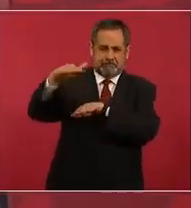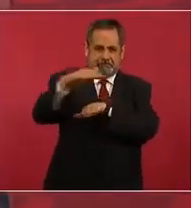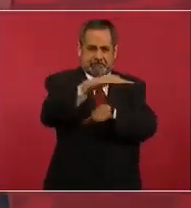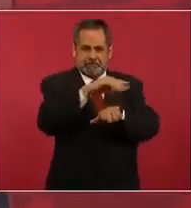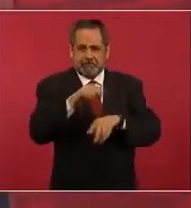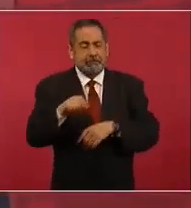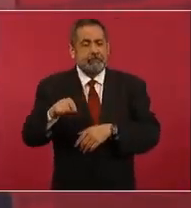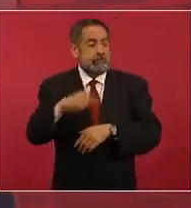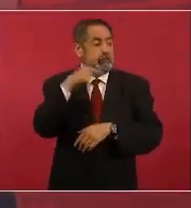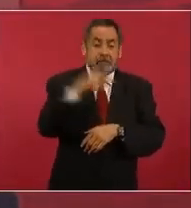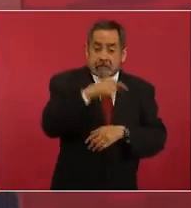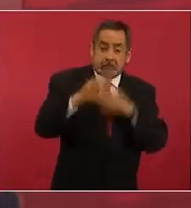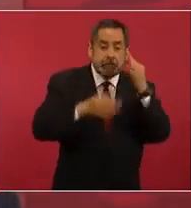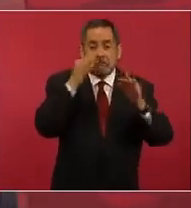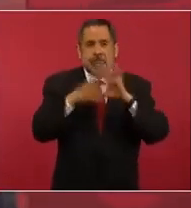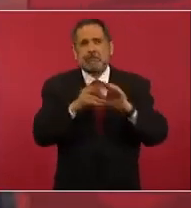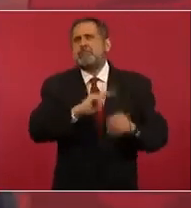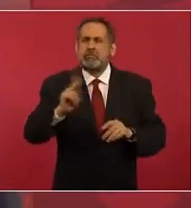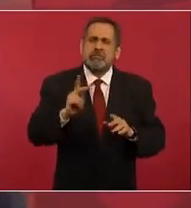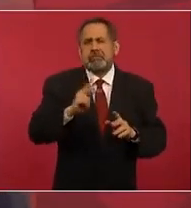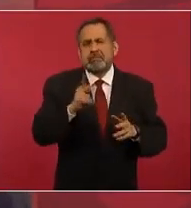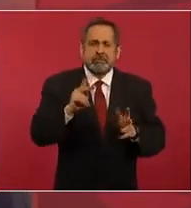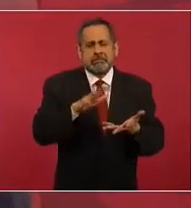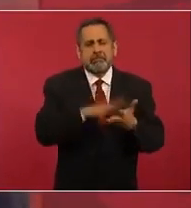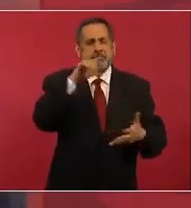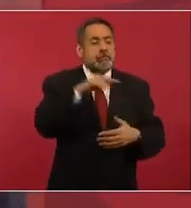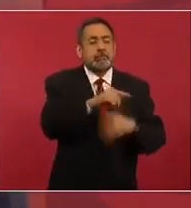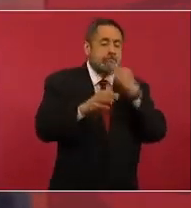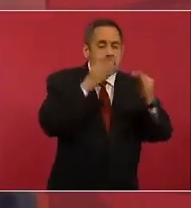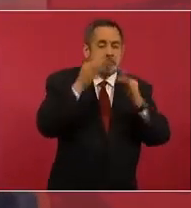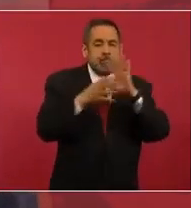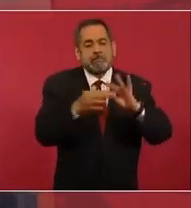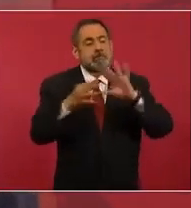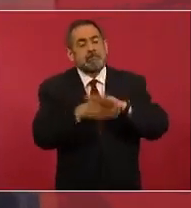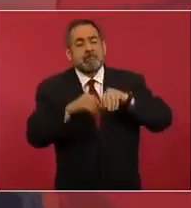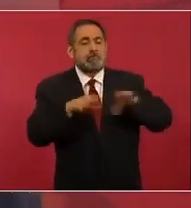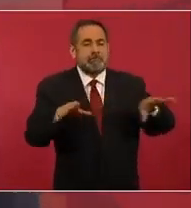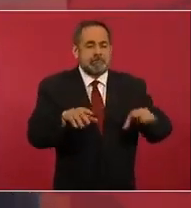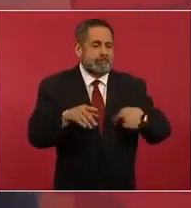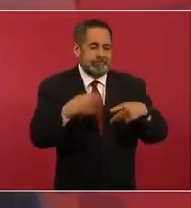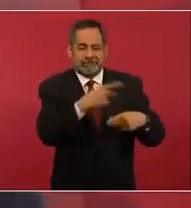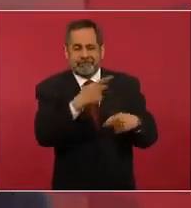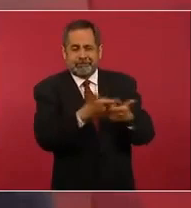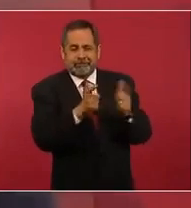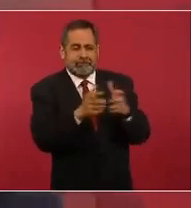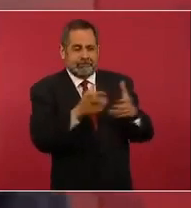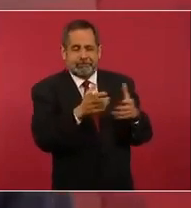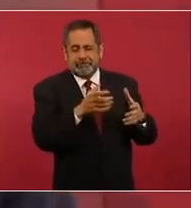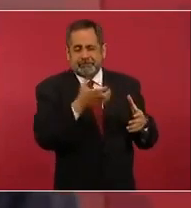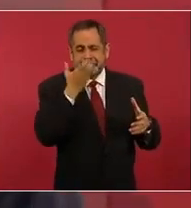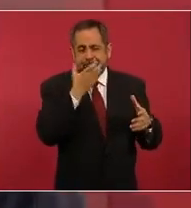en todos los periódicos, no en todos, en los de derecha, los periódicos